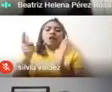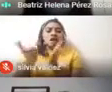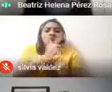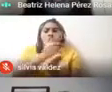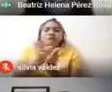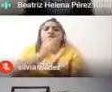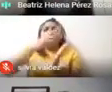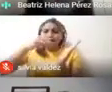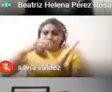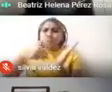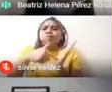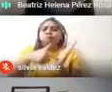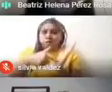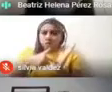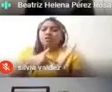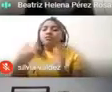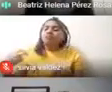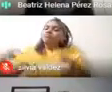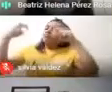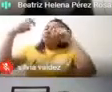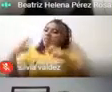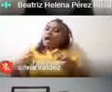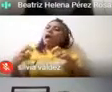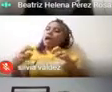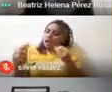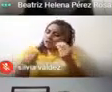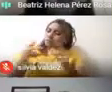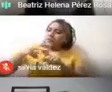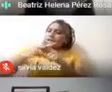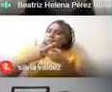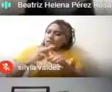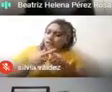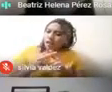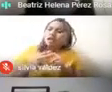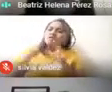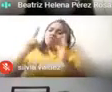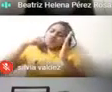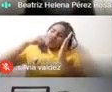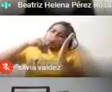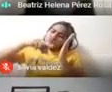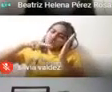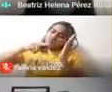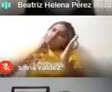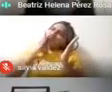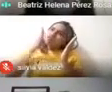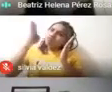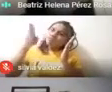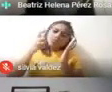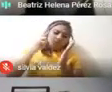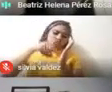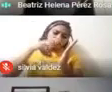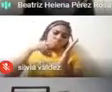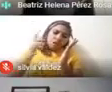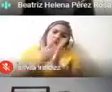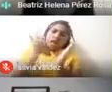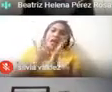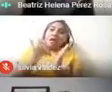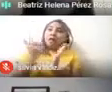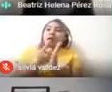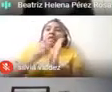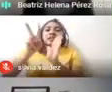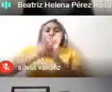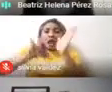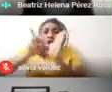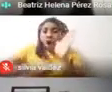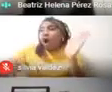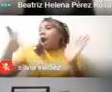los textos, y nos sentamos y hacemos talleres y revisamos el horizonte, revisamos libros de teóricos